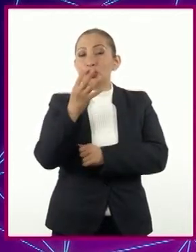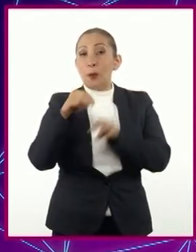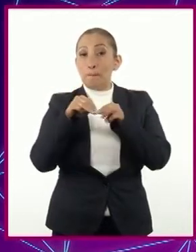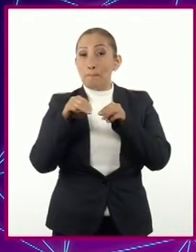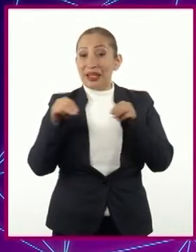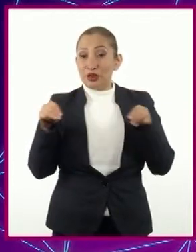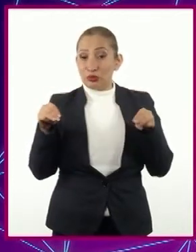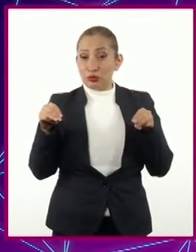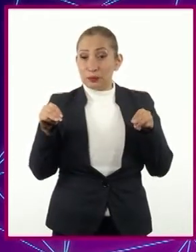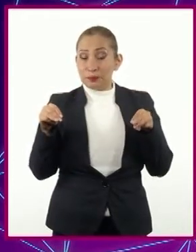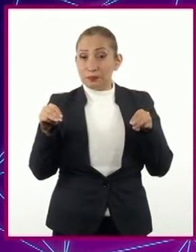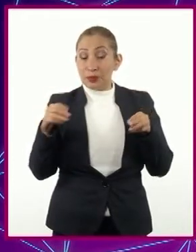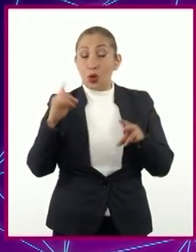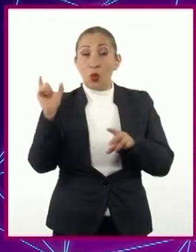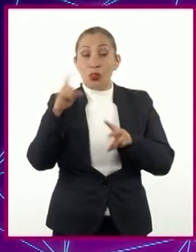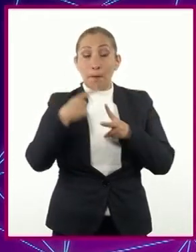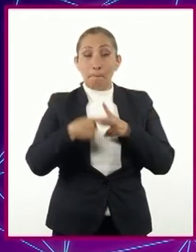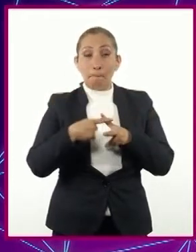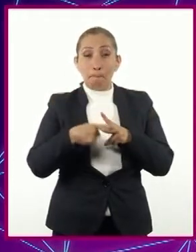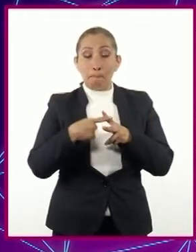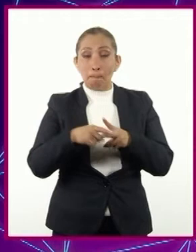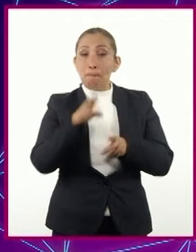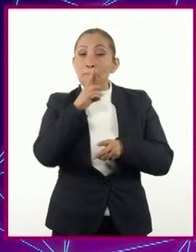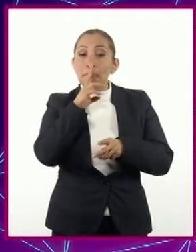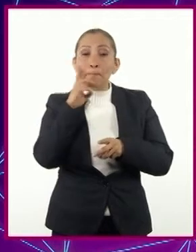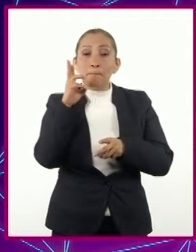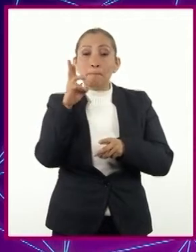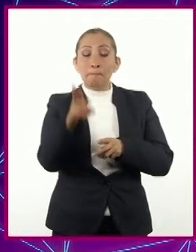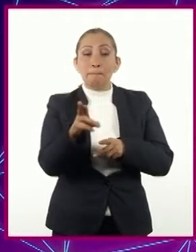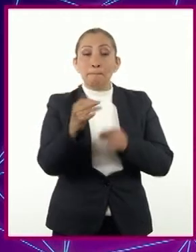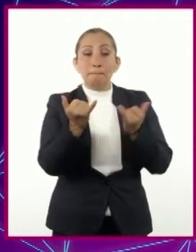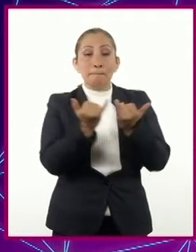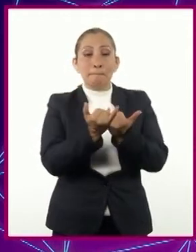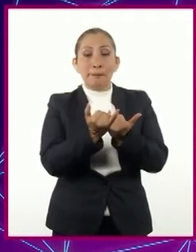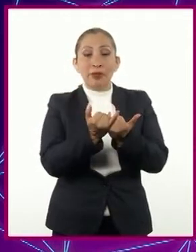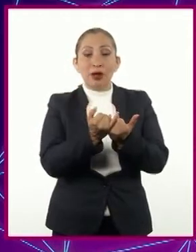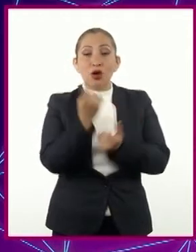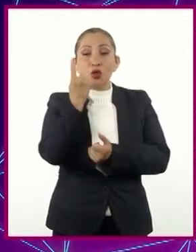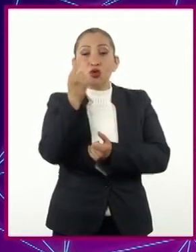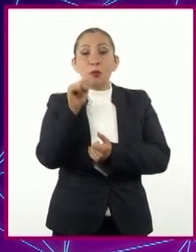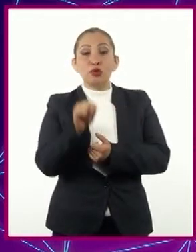metros. Al dividirlo, se obtiene que es igual a